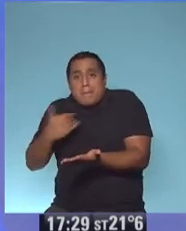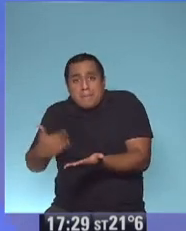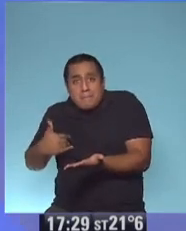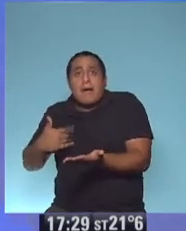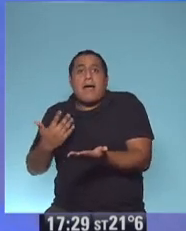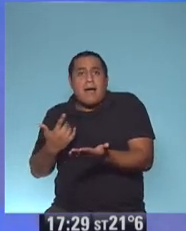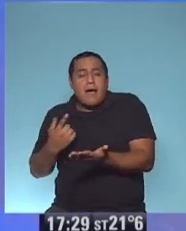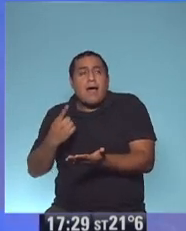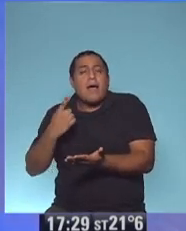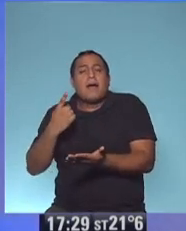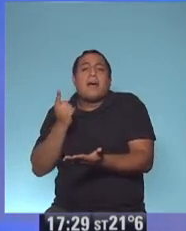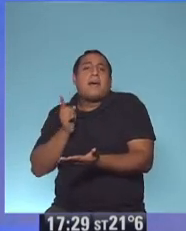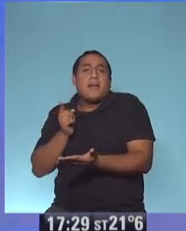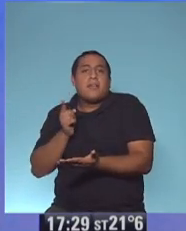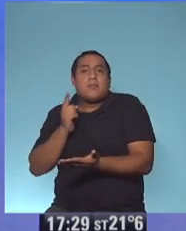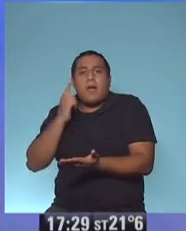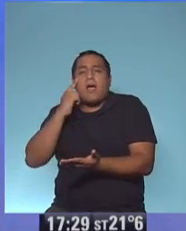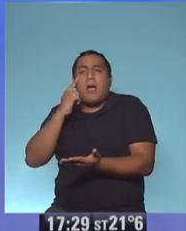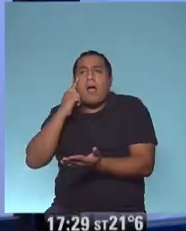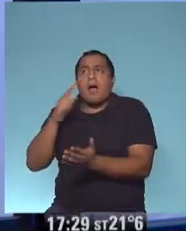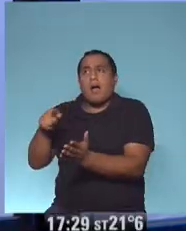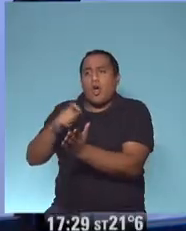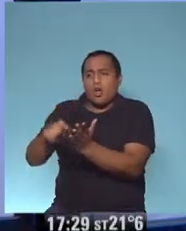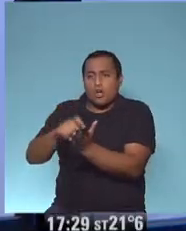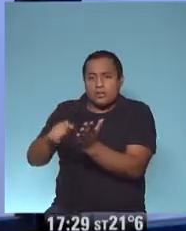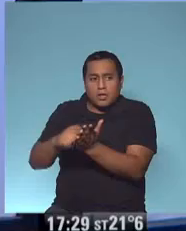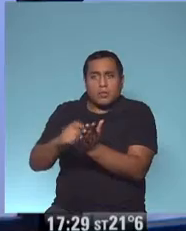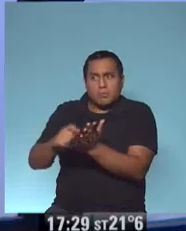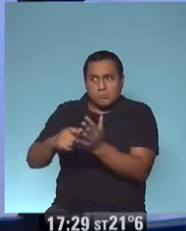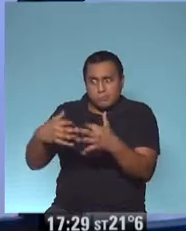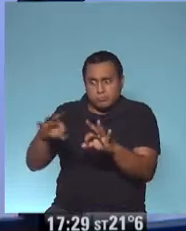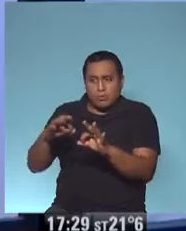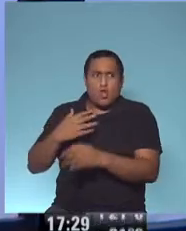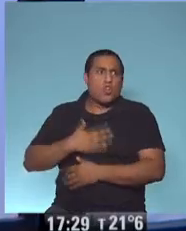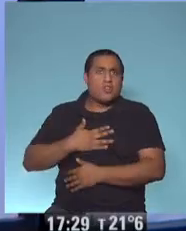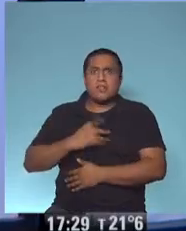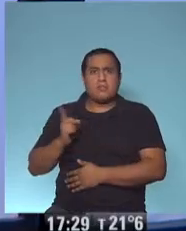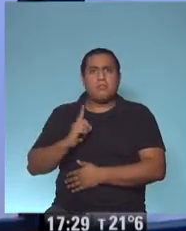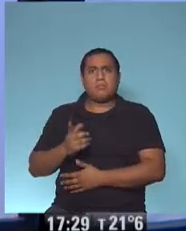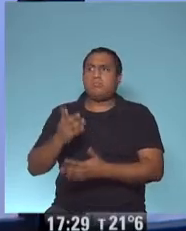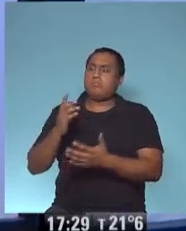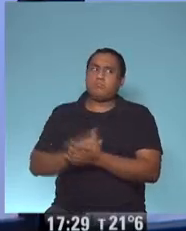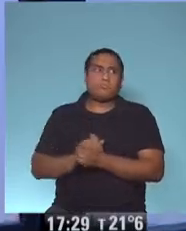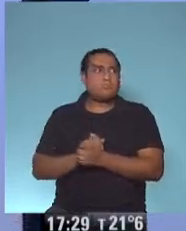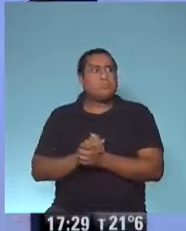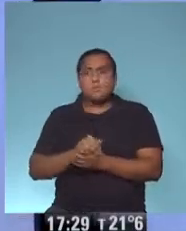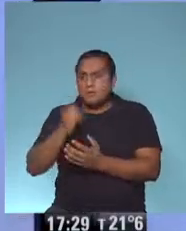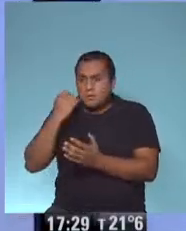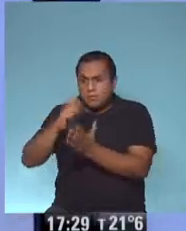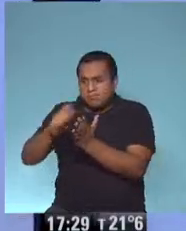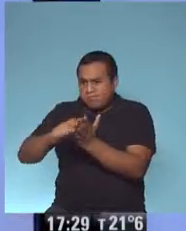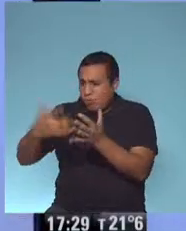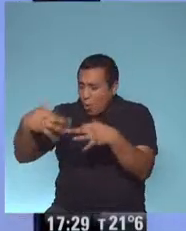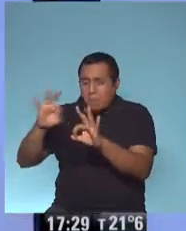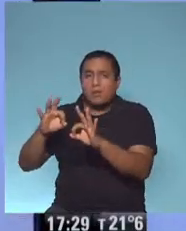lugar de alegrarse porque escribían mucho y los iban terminando, rezongaba y les decían, ya terminaste